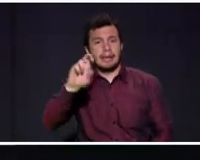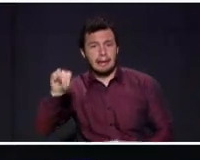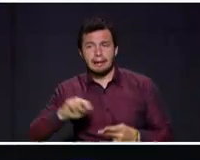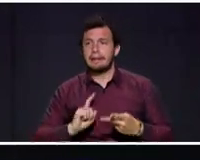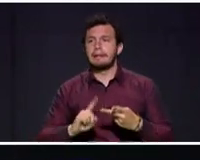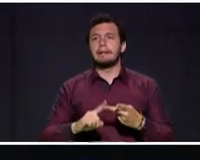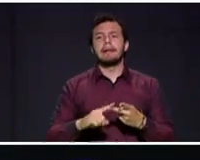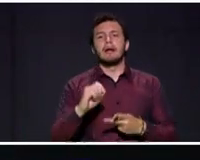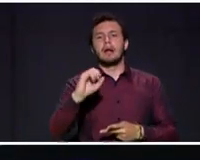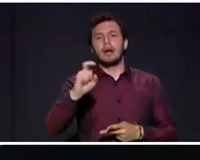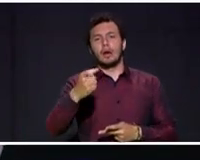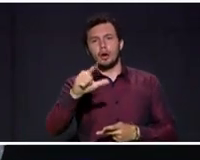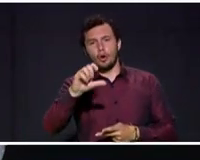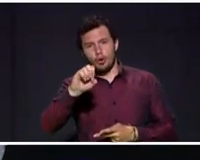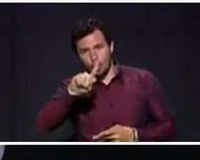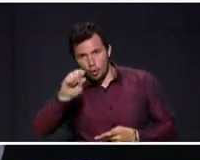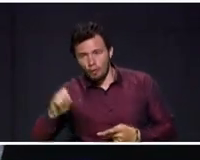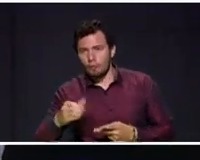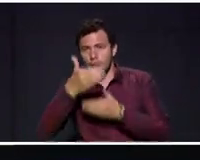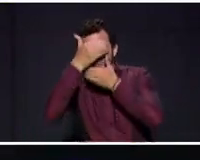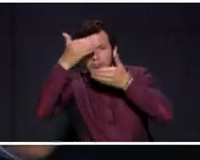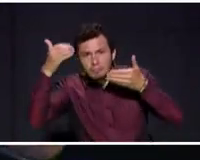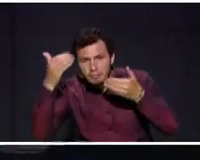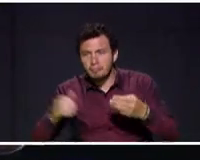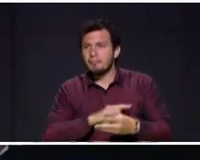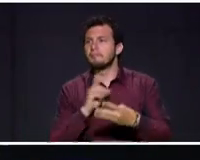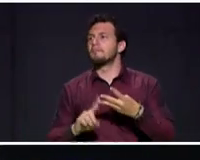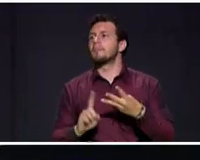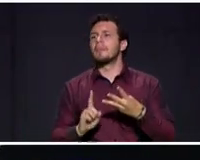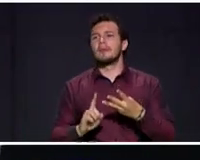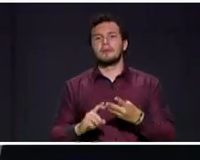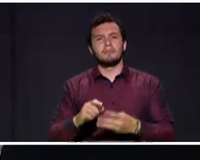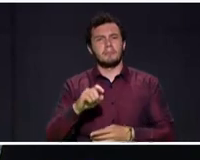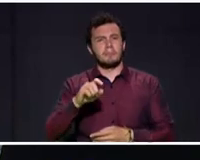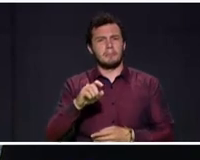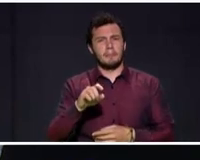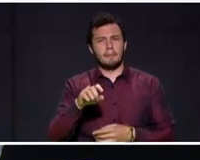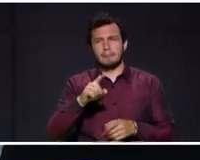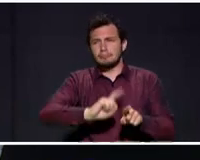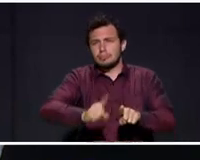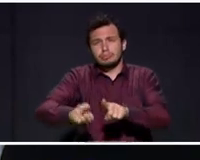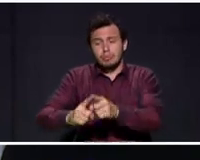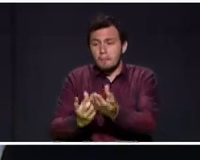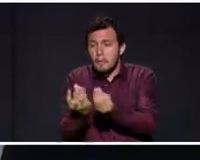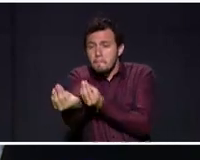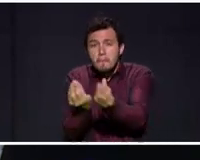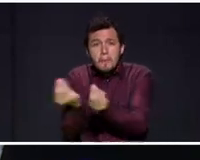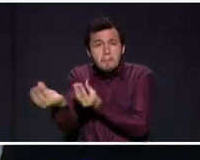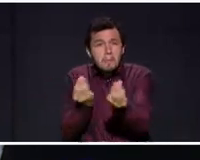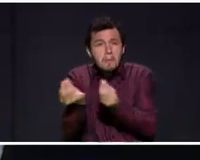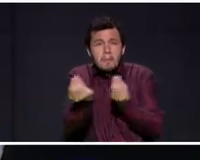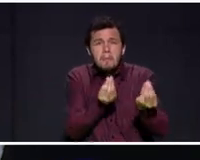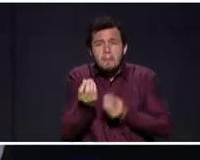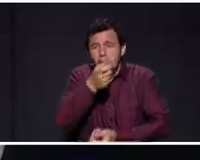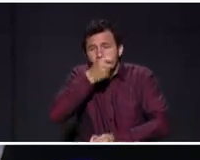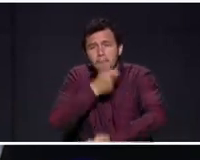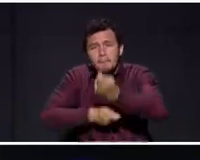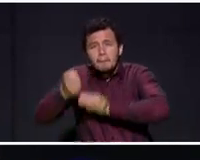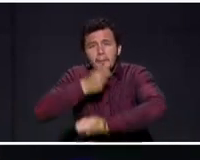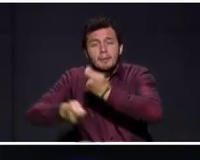de las farc frente 18 y 36 que todavía delinquen ya son un cártel del narcotráfico en antioquia se produce en 22 mil 513